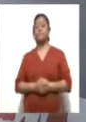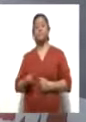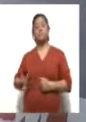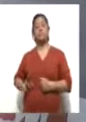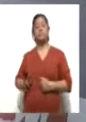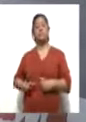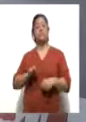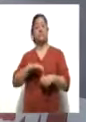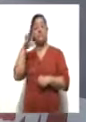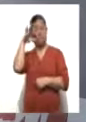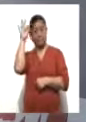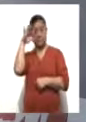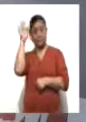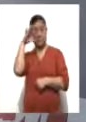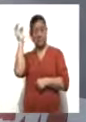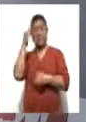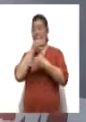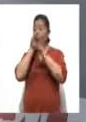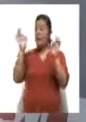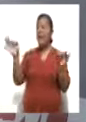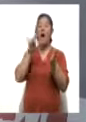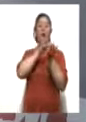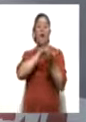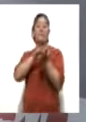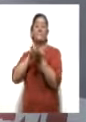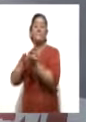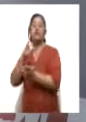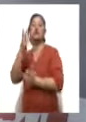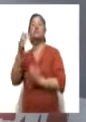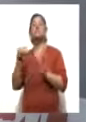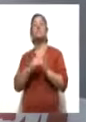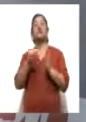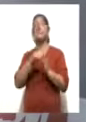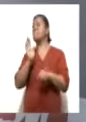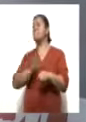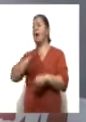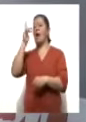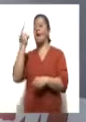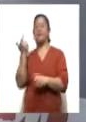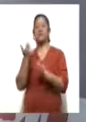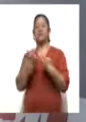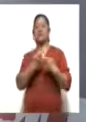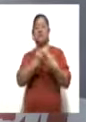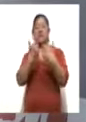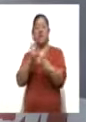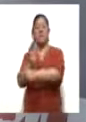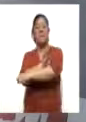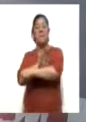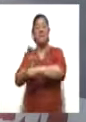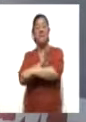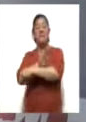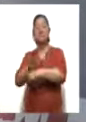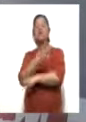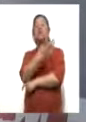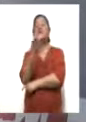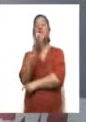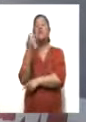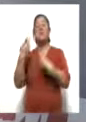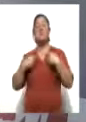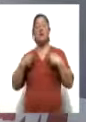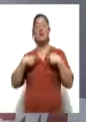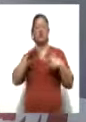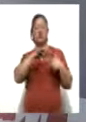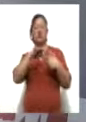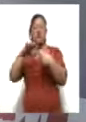Mena anunció la entrega de apoyos por más de 3 millones de pesos en beneficio de 300 guías turísticos